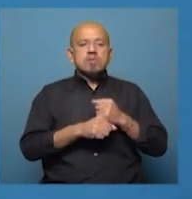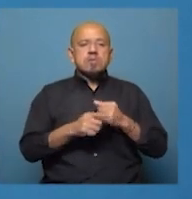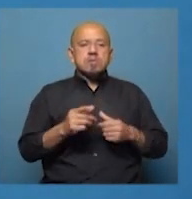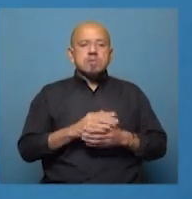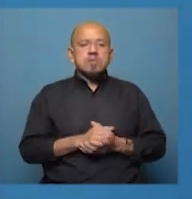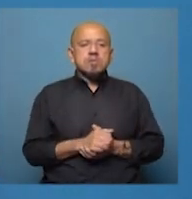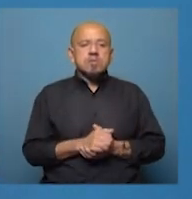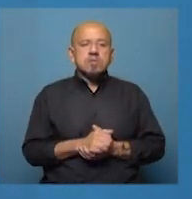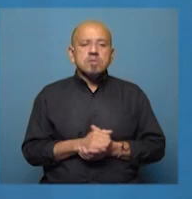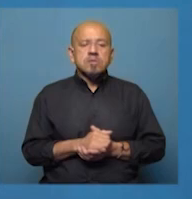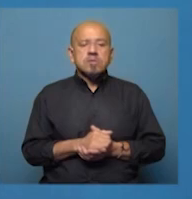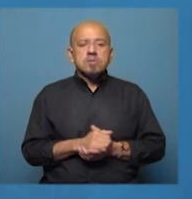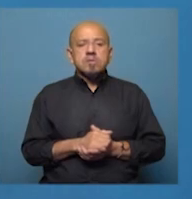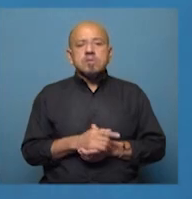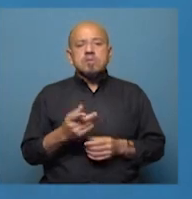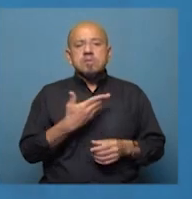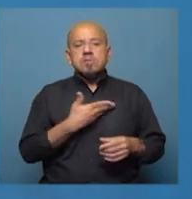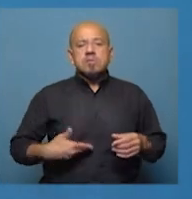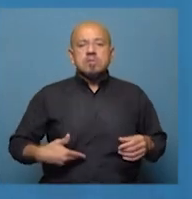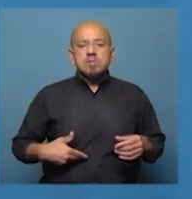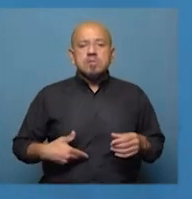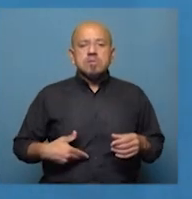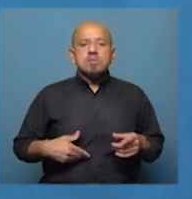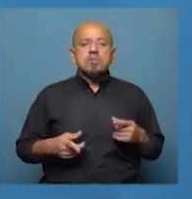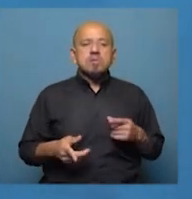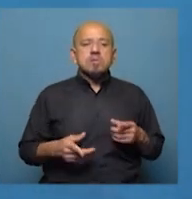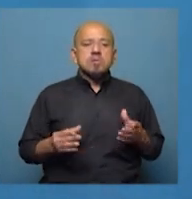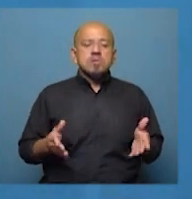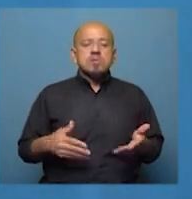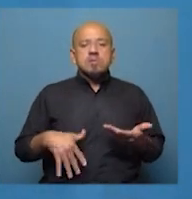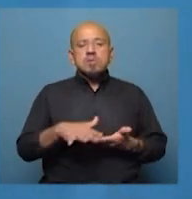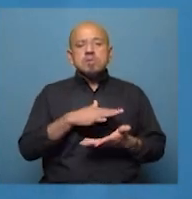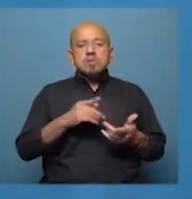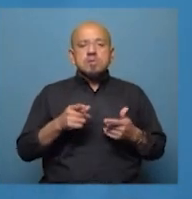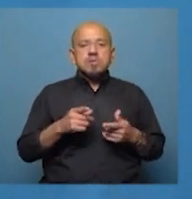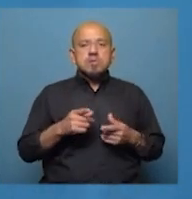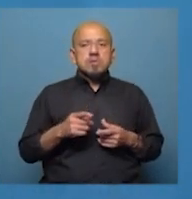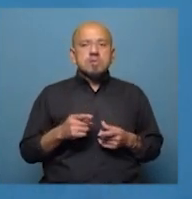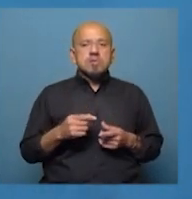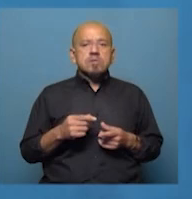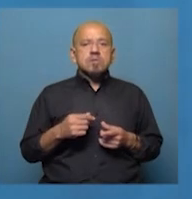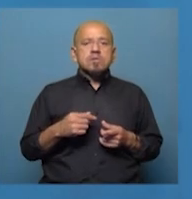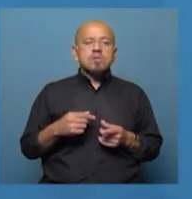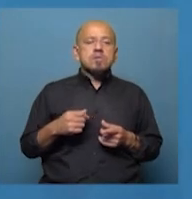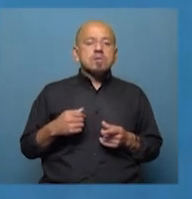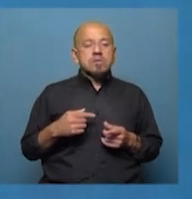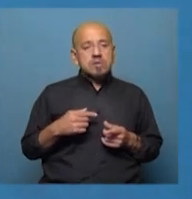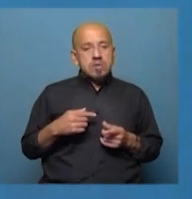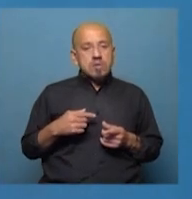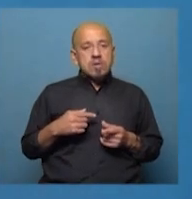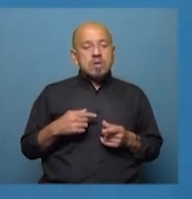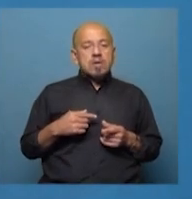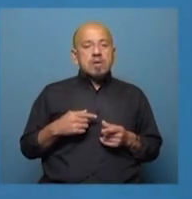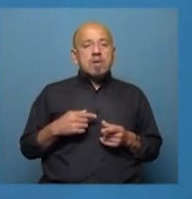lleva Lo cierto es que es el presidente viene con todas las situaciones Lo cierto es también que si el Ministerio de salud pública